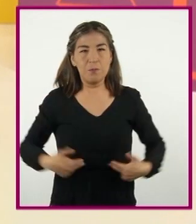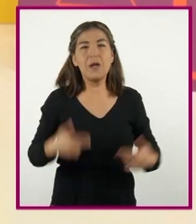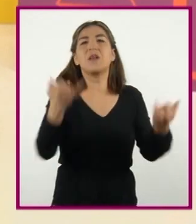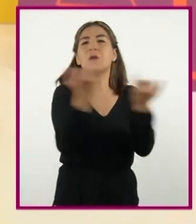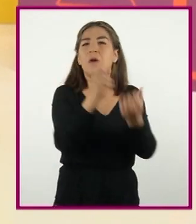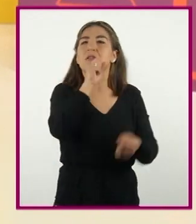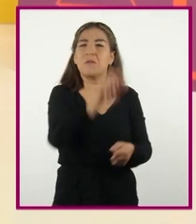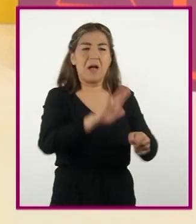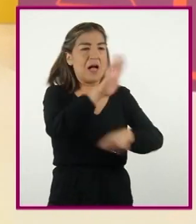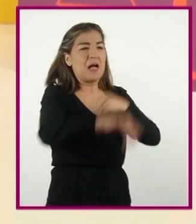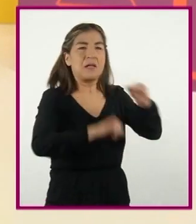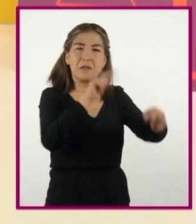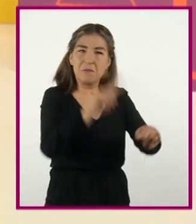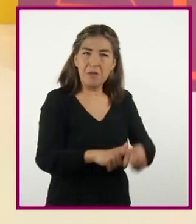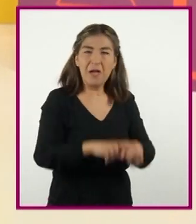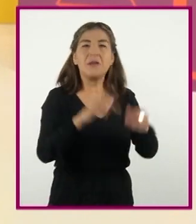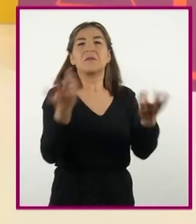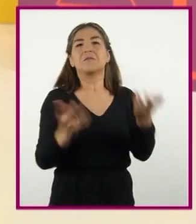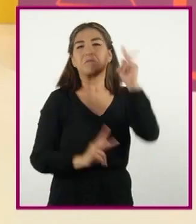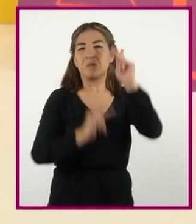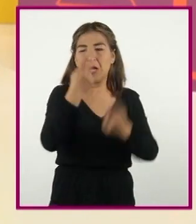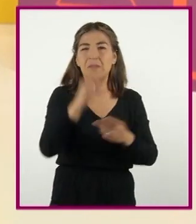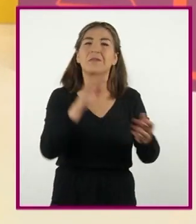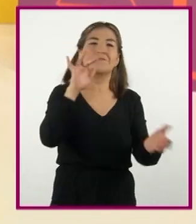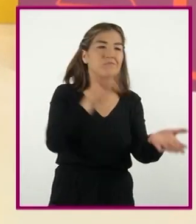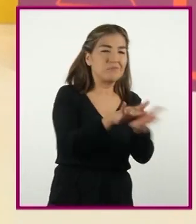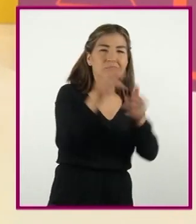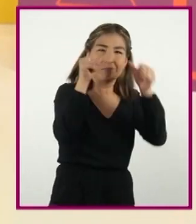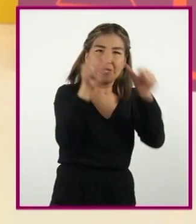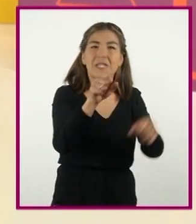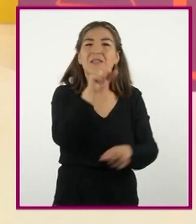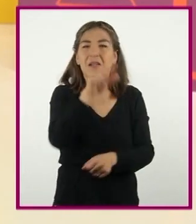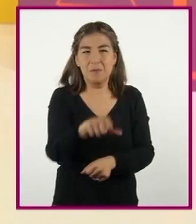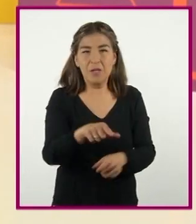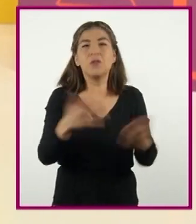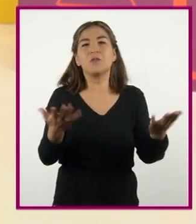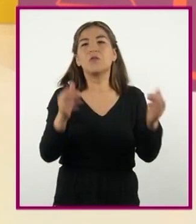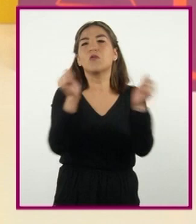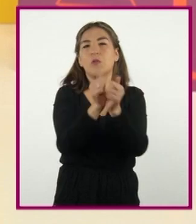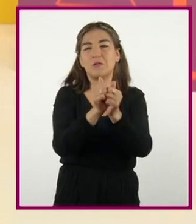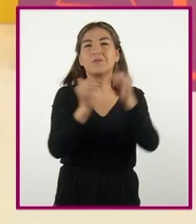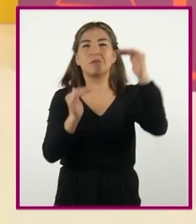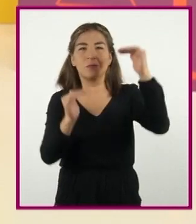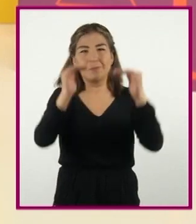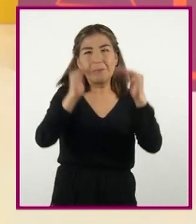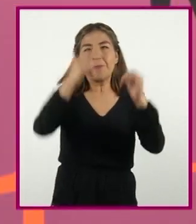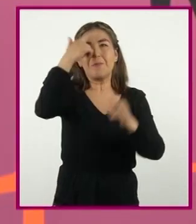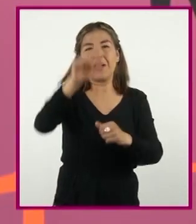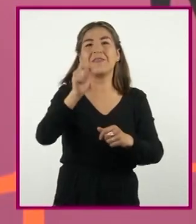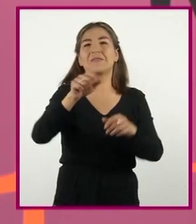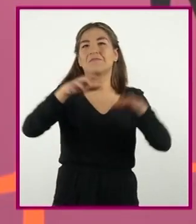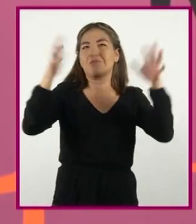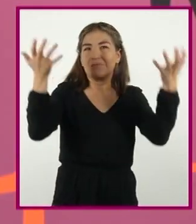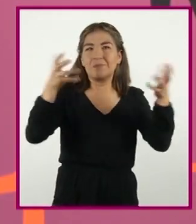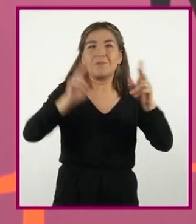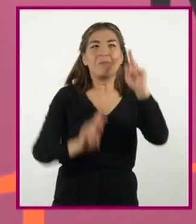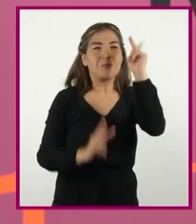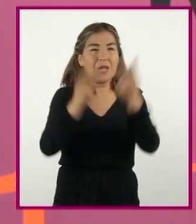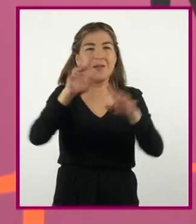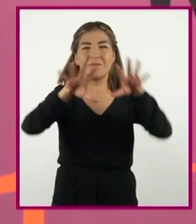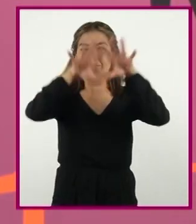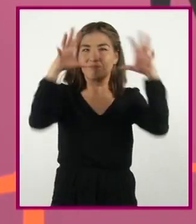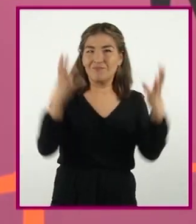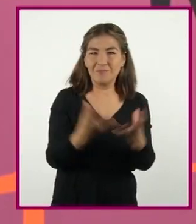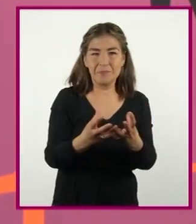cada especie, animal o vegetal, y con el equilibrio de los ecosistemas. Es por ello que